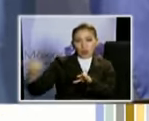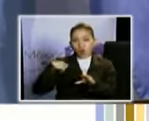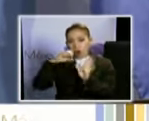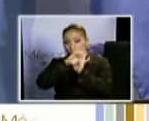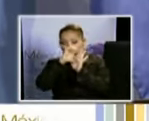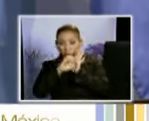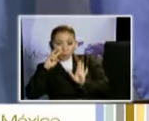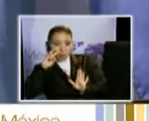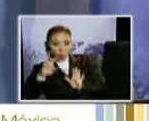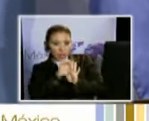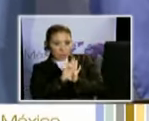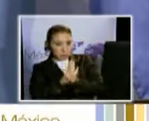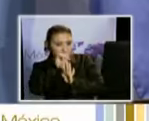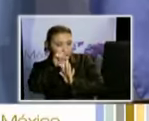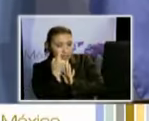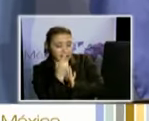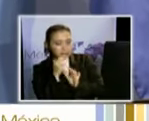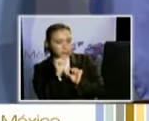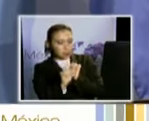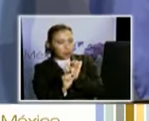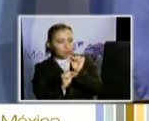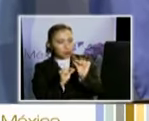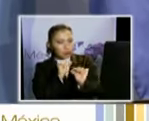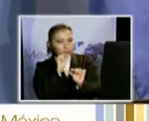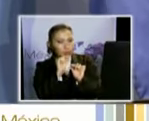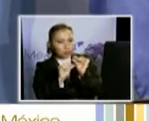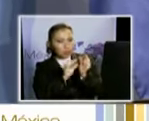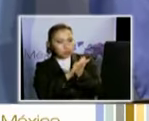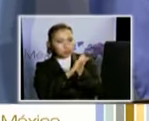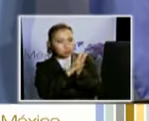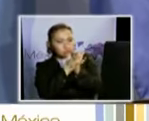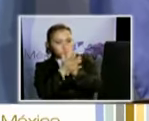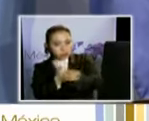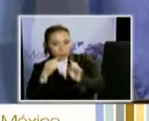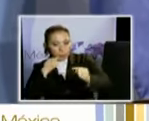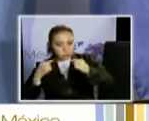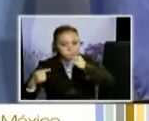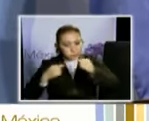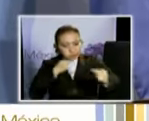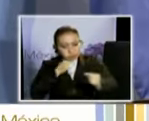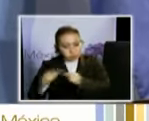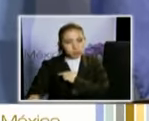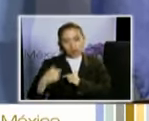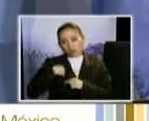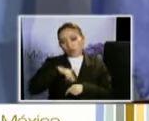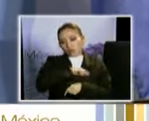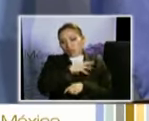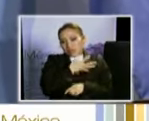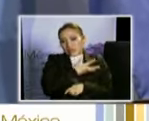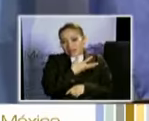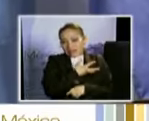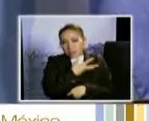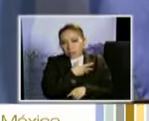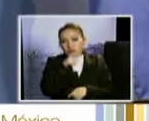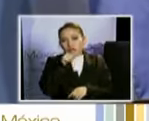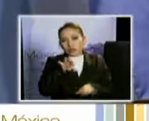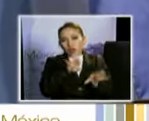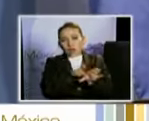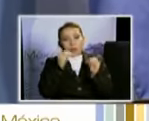de a pasitos, O sea, es una cosa, para los que hemos participado en negociaciones multilaterales, uno tiene que